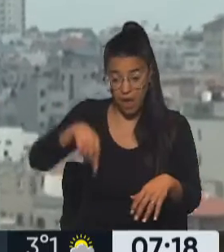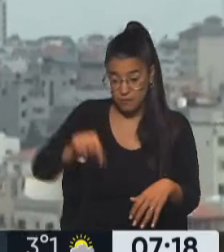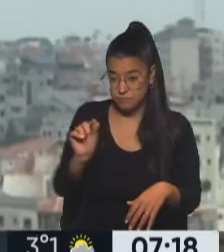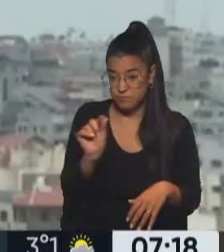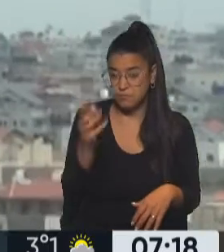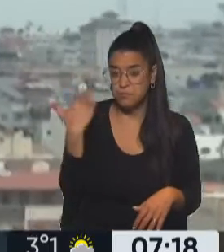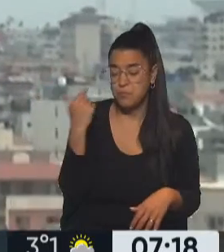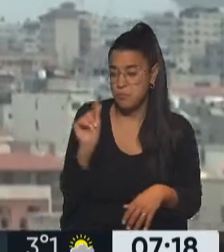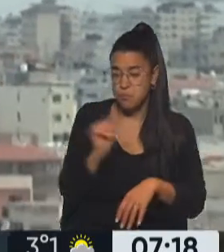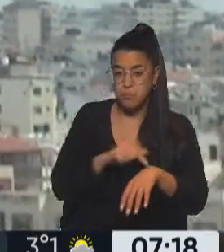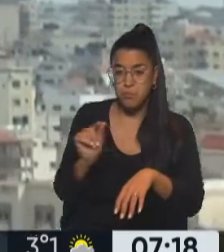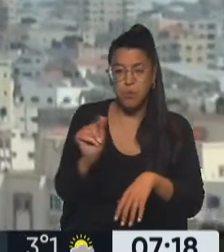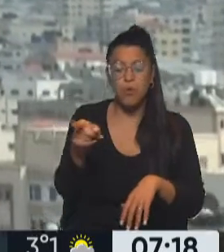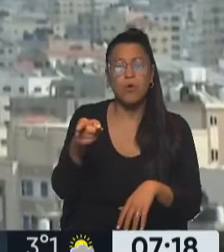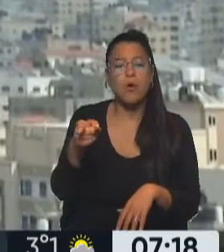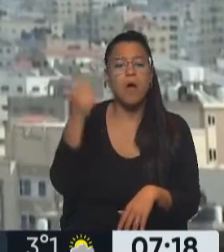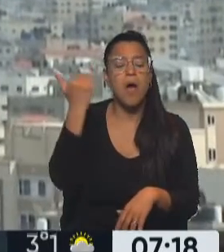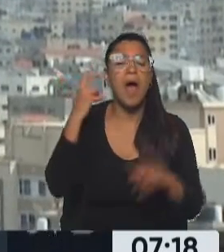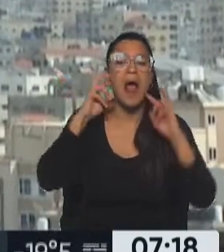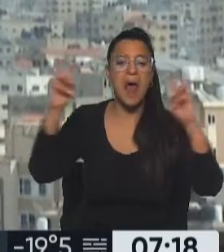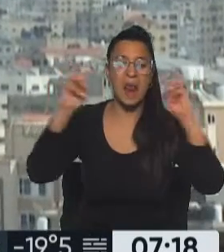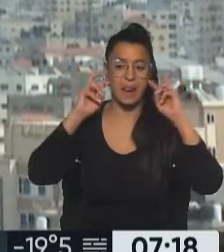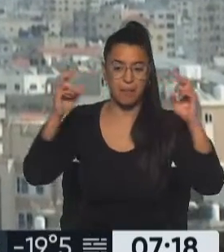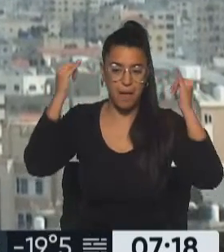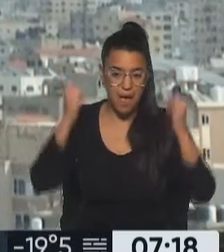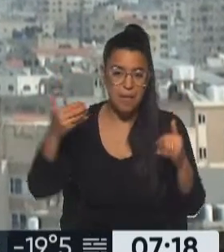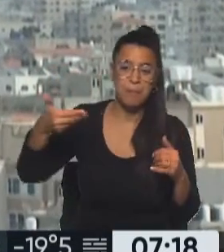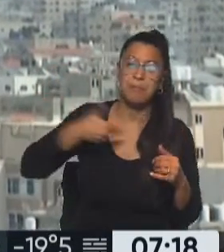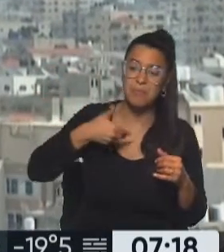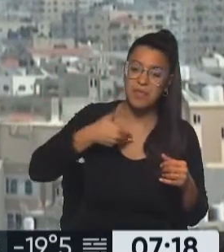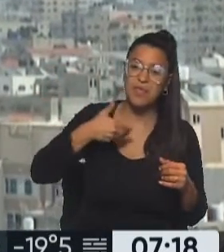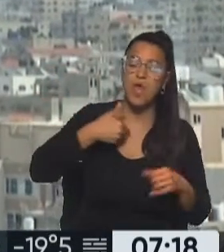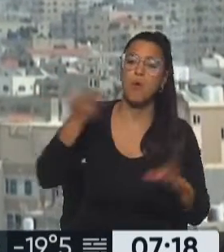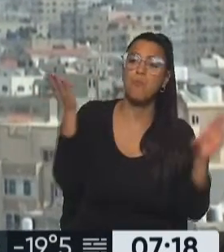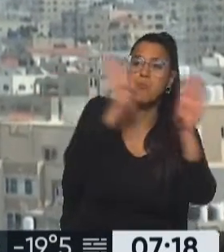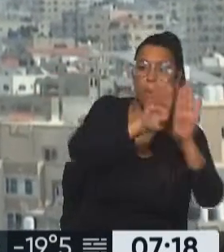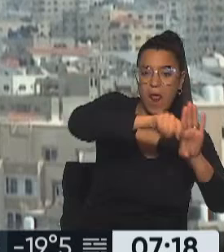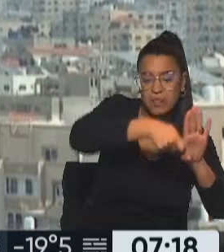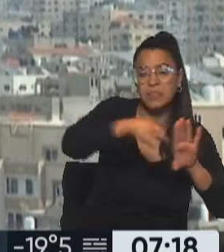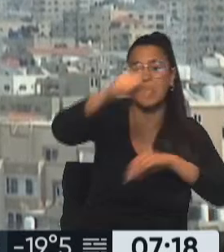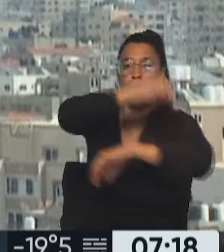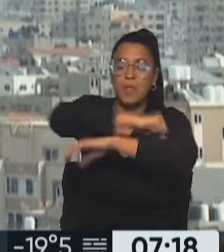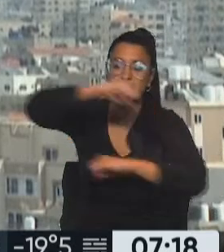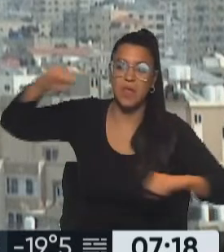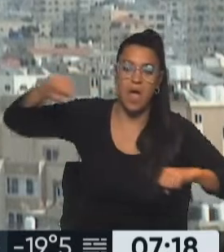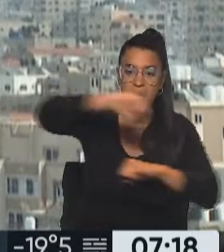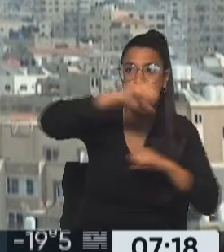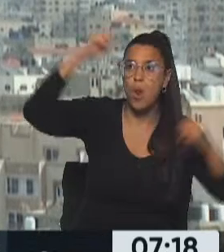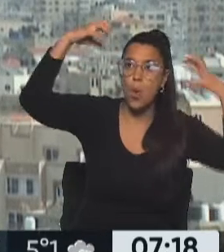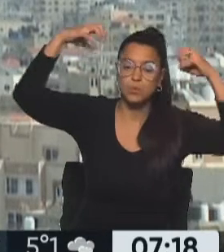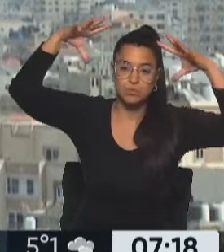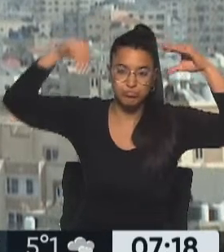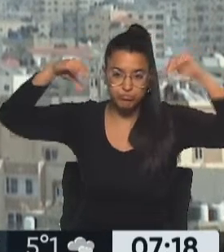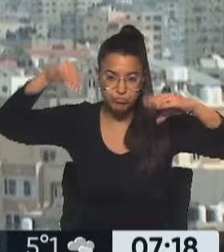hace unos minutos tuvimos una alarma que nos pidieron cerrar puertas, cerrar ventanas, apagar todas las luces,